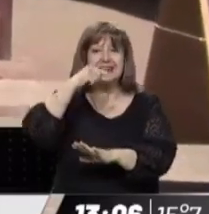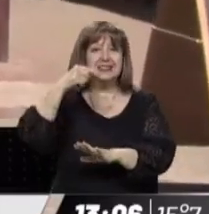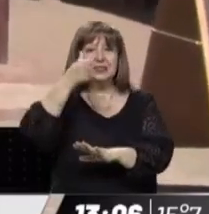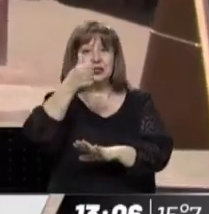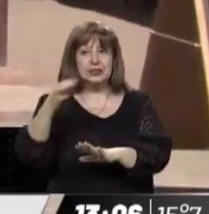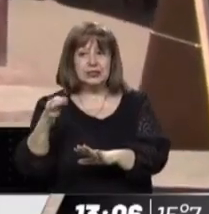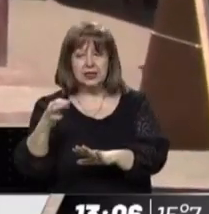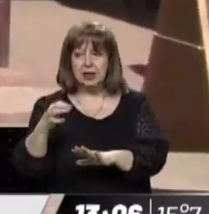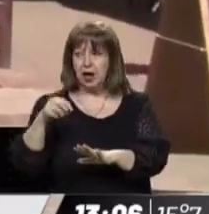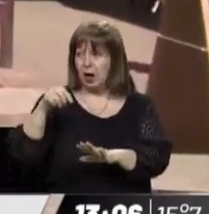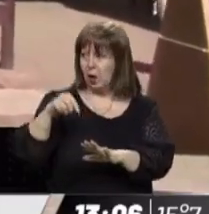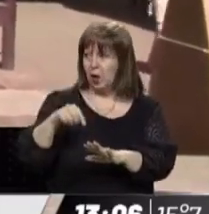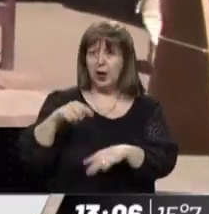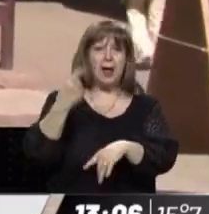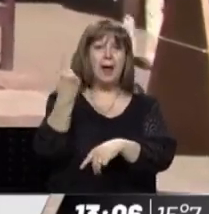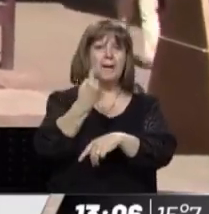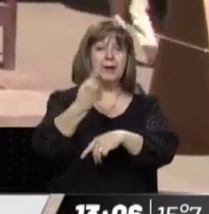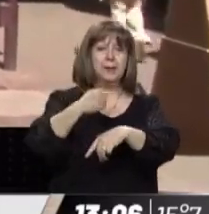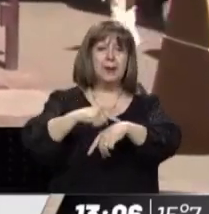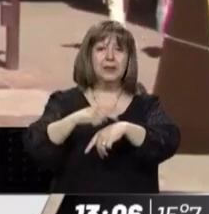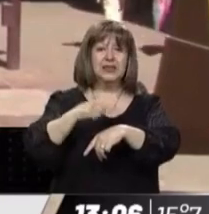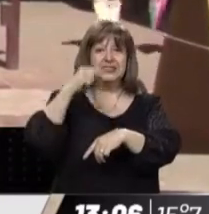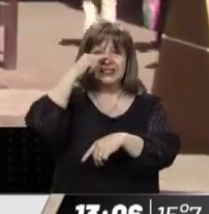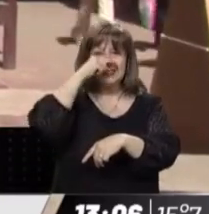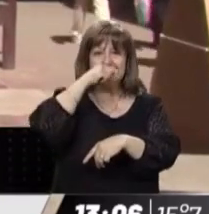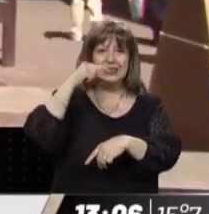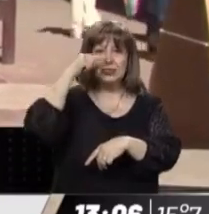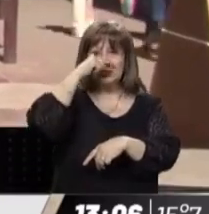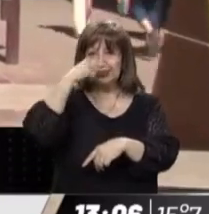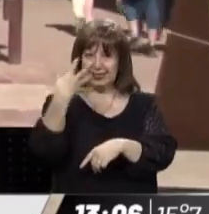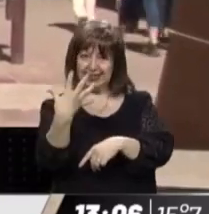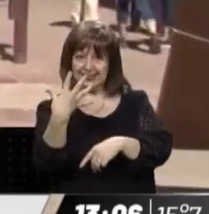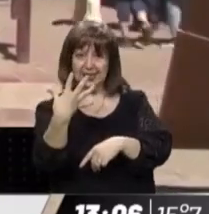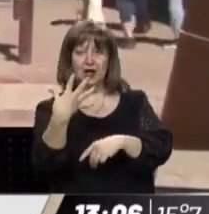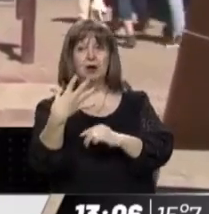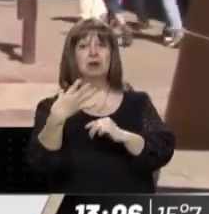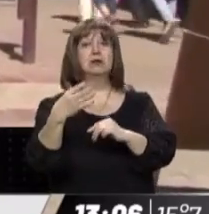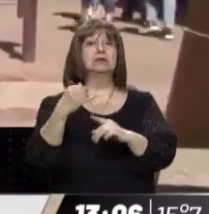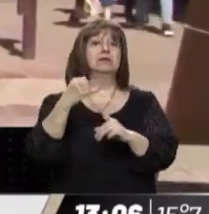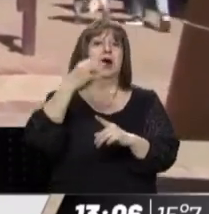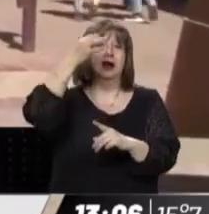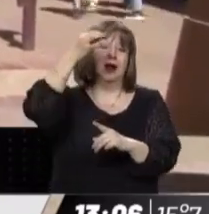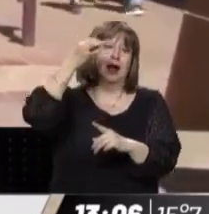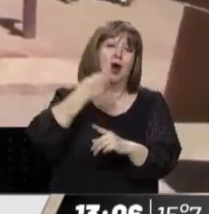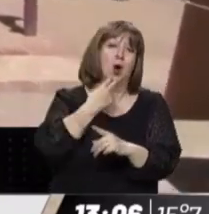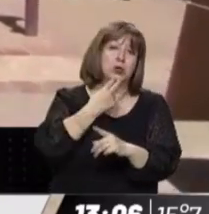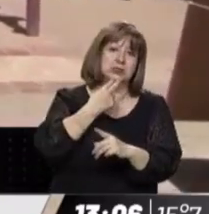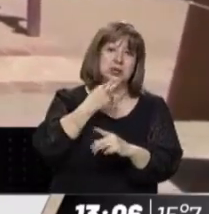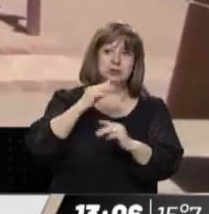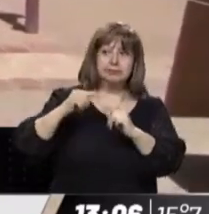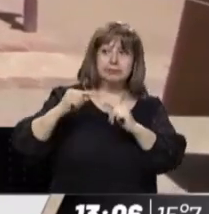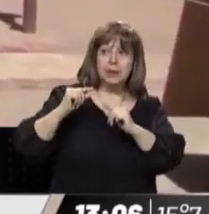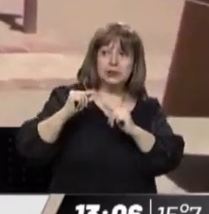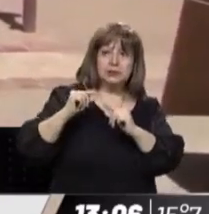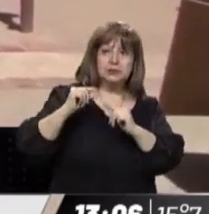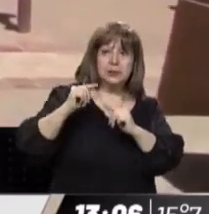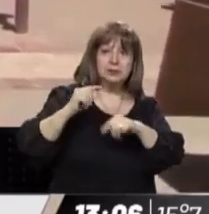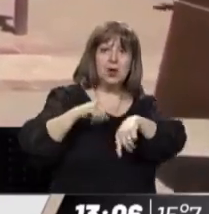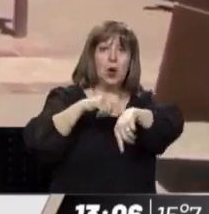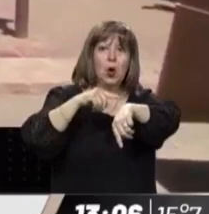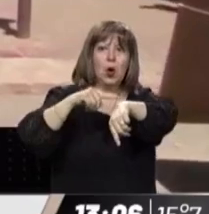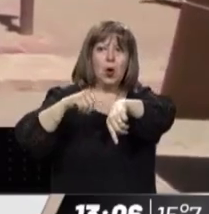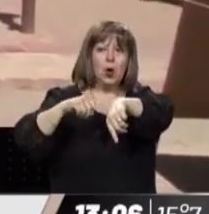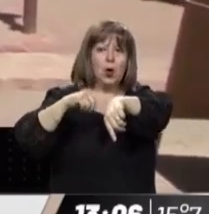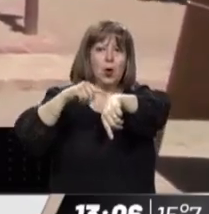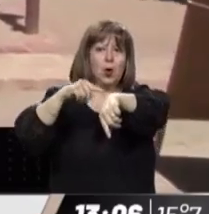760 y arrancaron hoy a primera hora a los 775, ahí a media mañana, mejor dicho. Pero sin embargo, lo que nos dicen es que